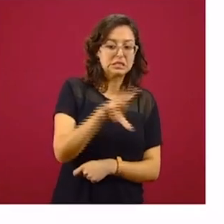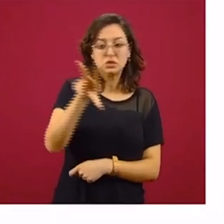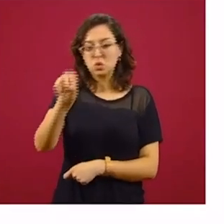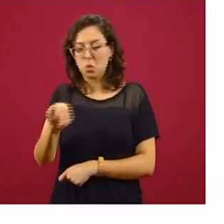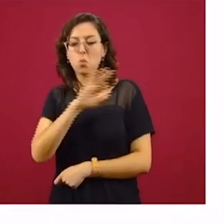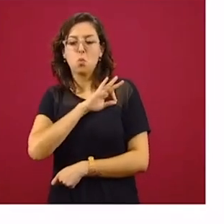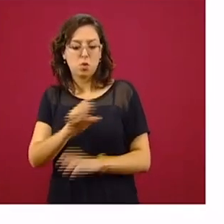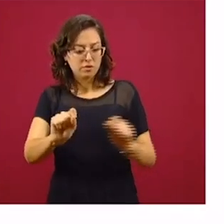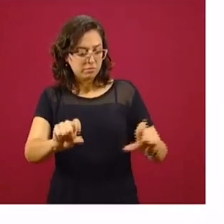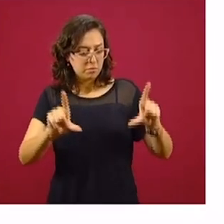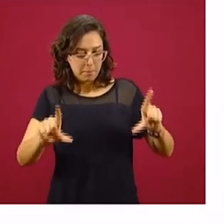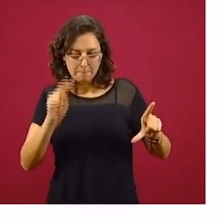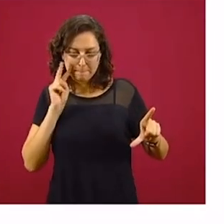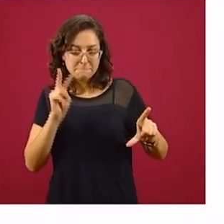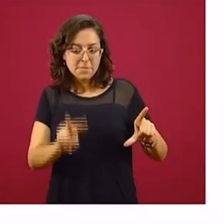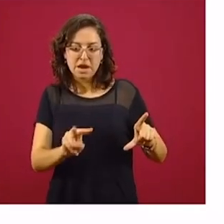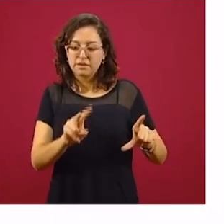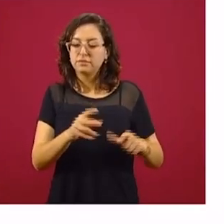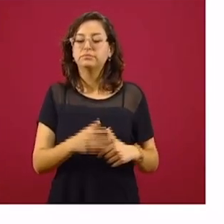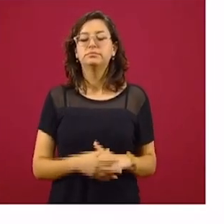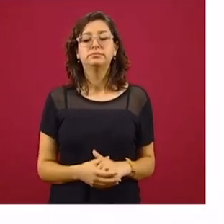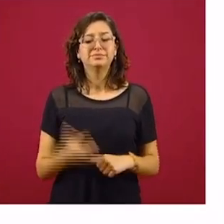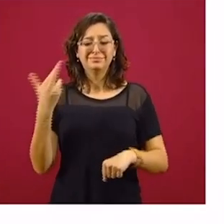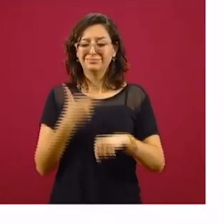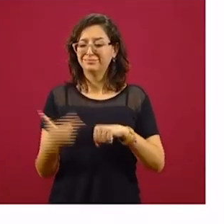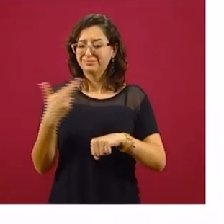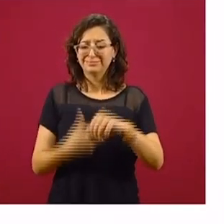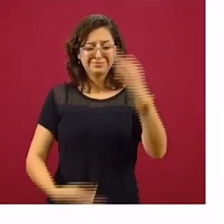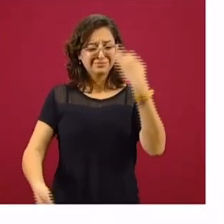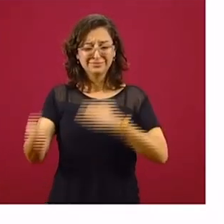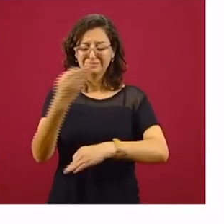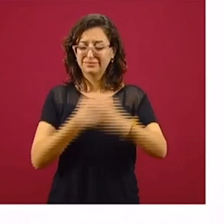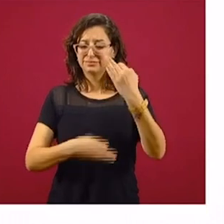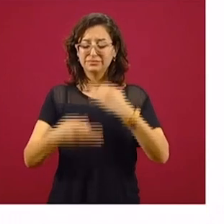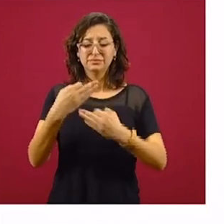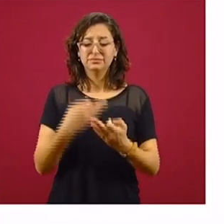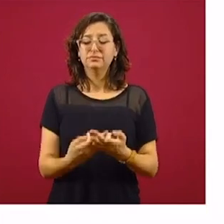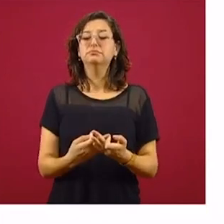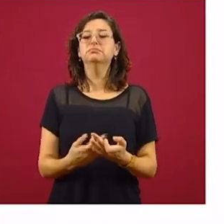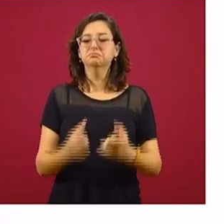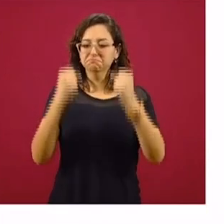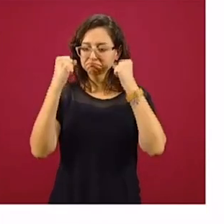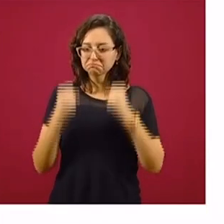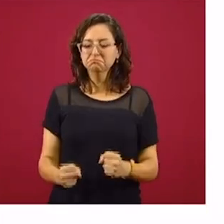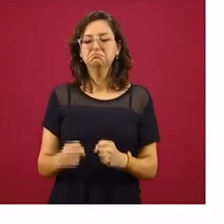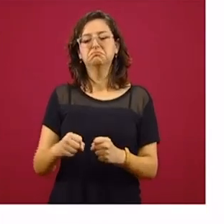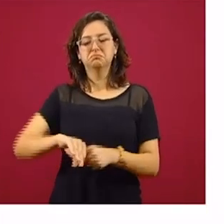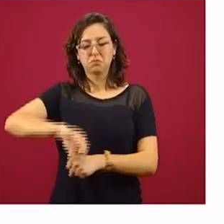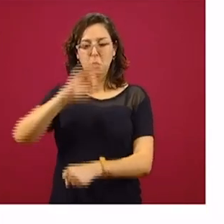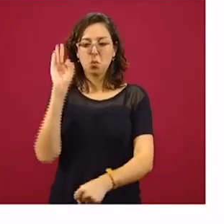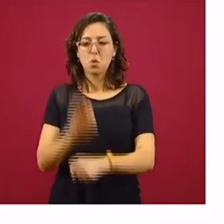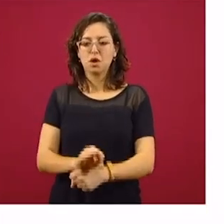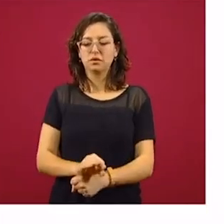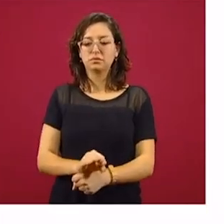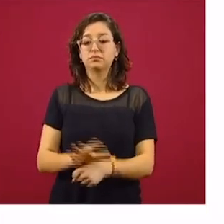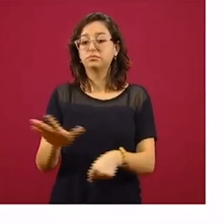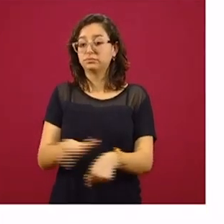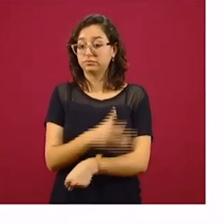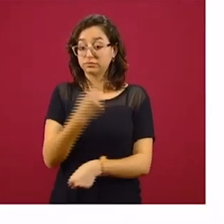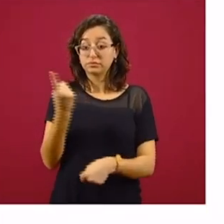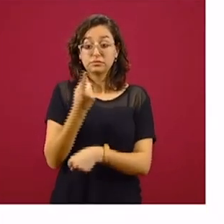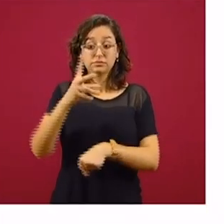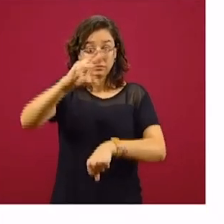consulta y de todos los trámites que se realizan ahí tendrán la certeza jurídica, ya que si la denominación